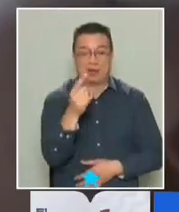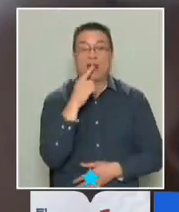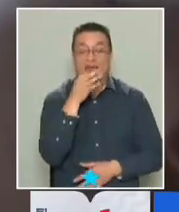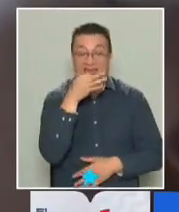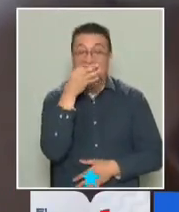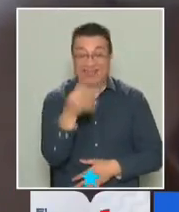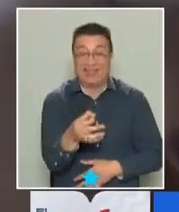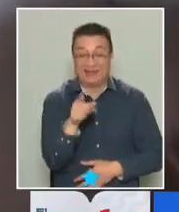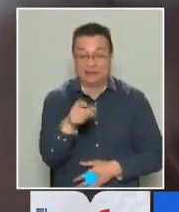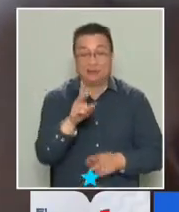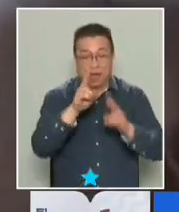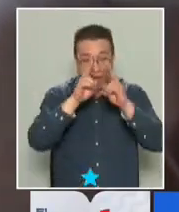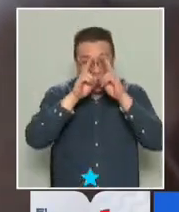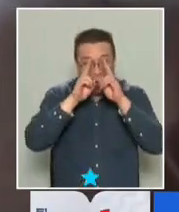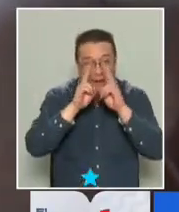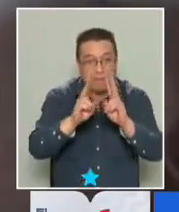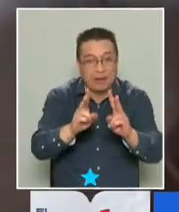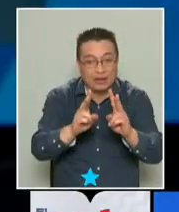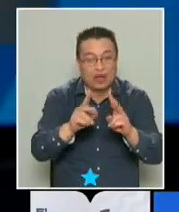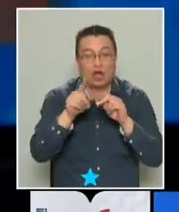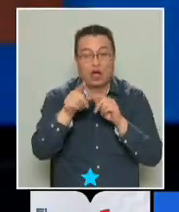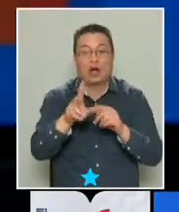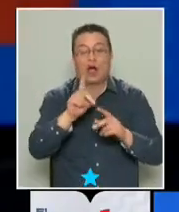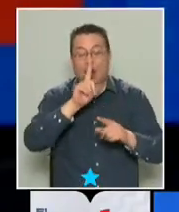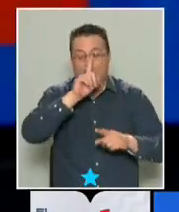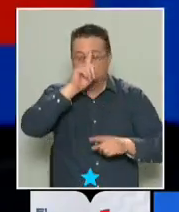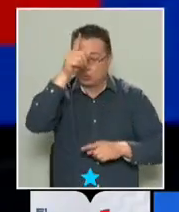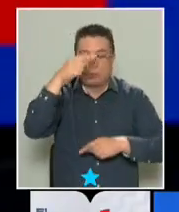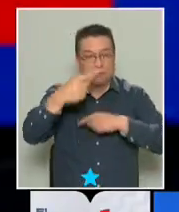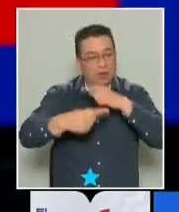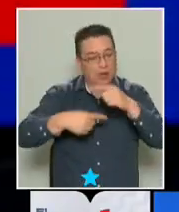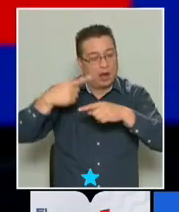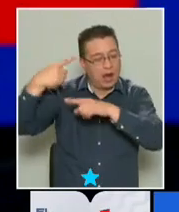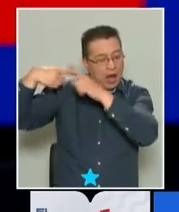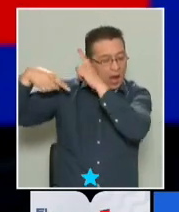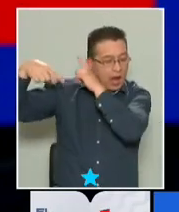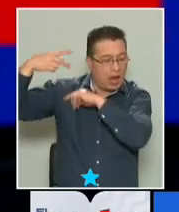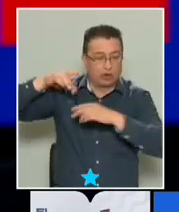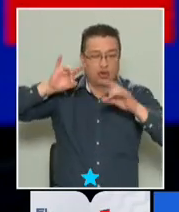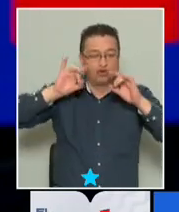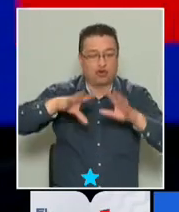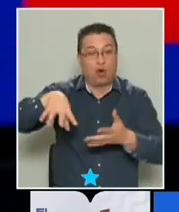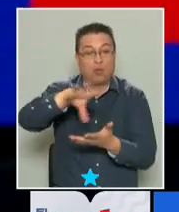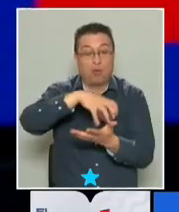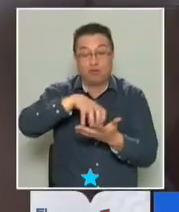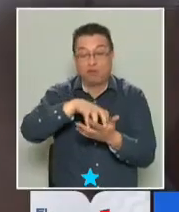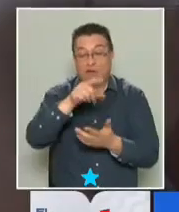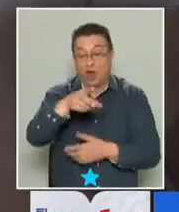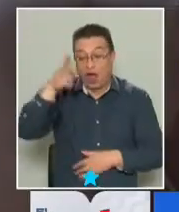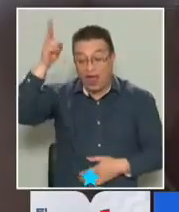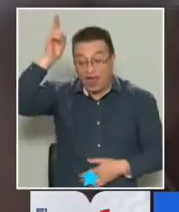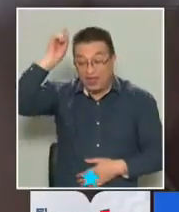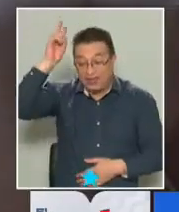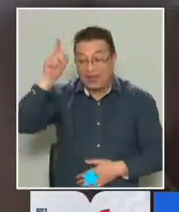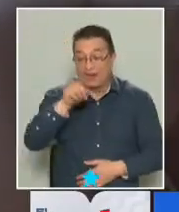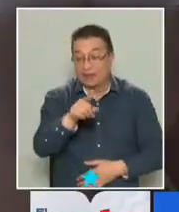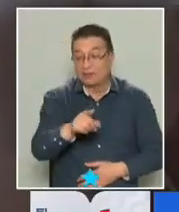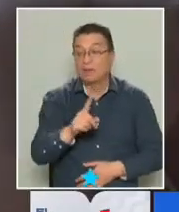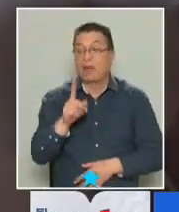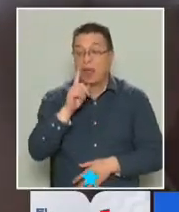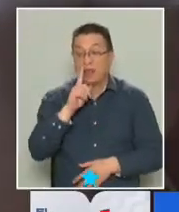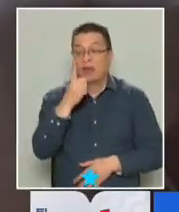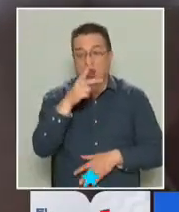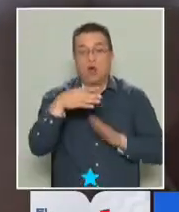el respeto a las tradiciones y costumbres ancestrales de los pueblos indígenas tiene un